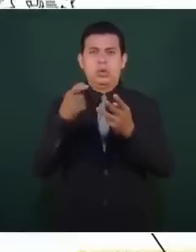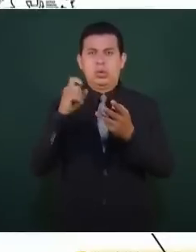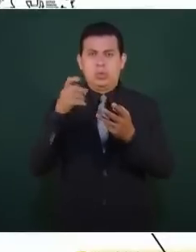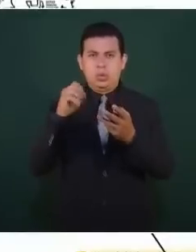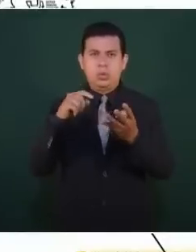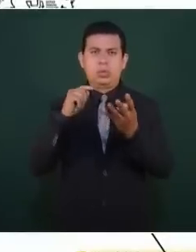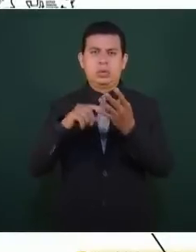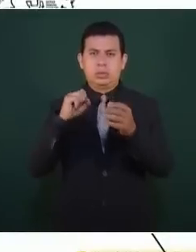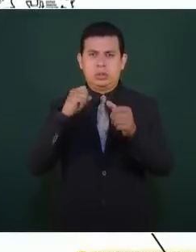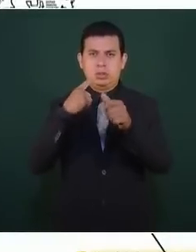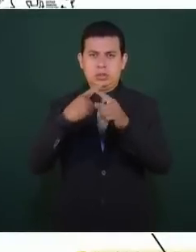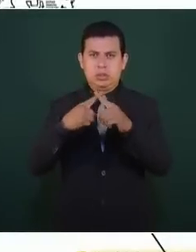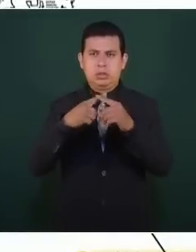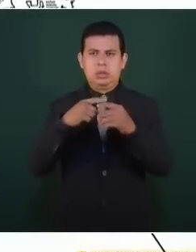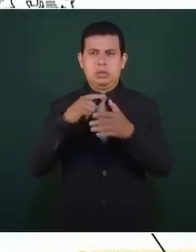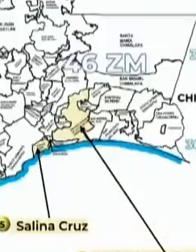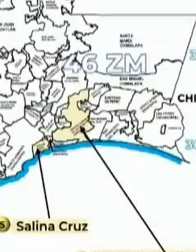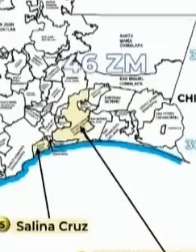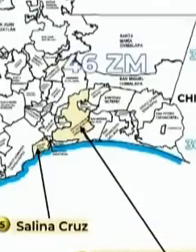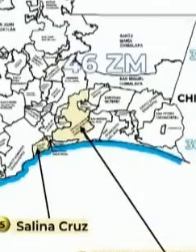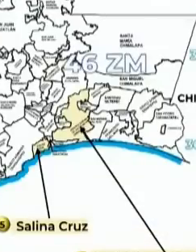y Salina Cruz, y estos,